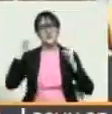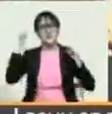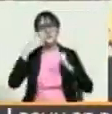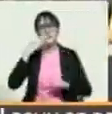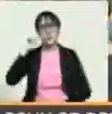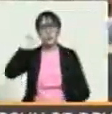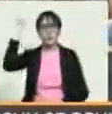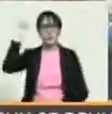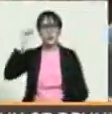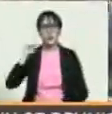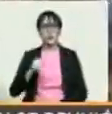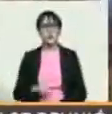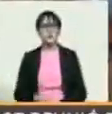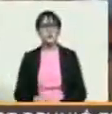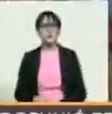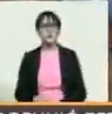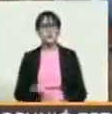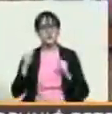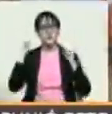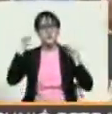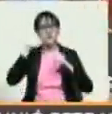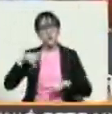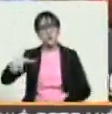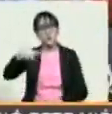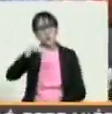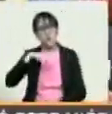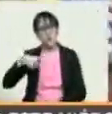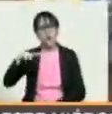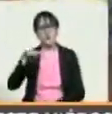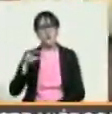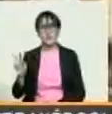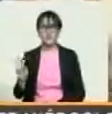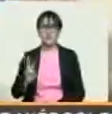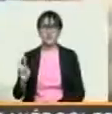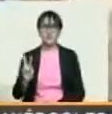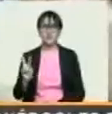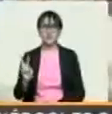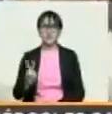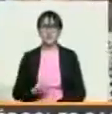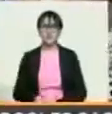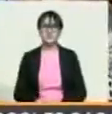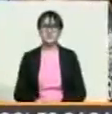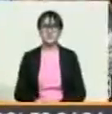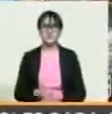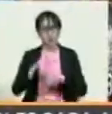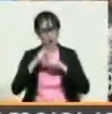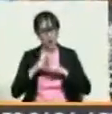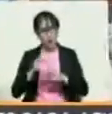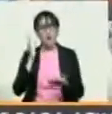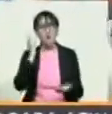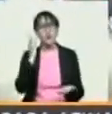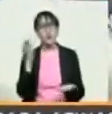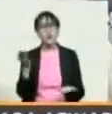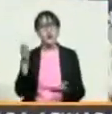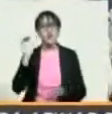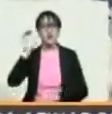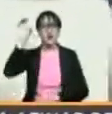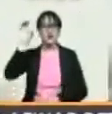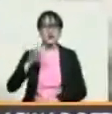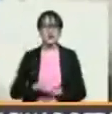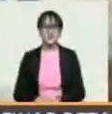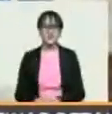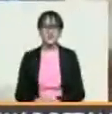y cuando los venezolanos en honor a las mujeres de la patria